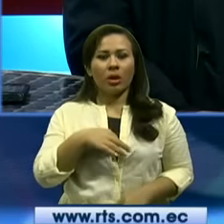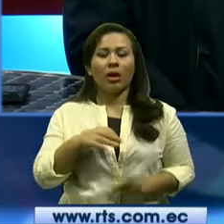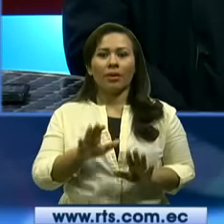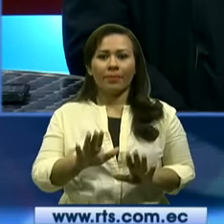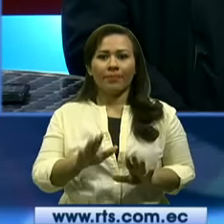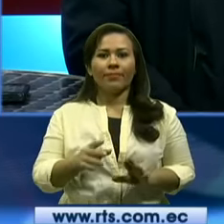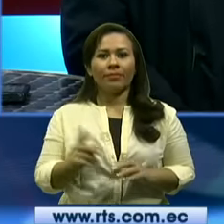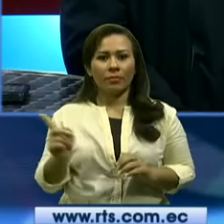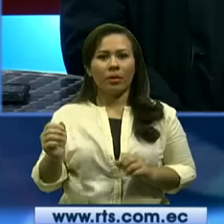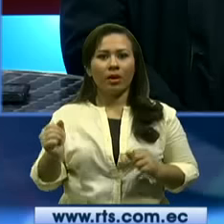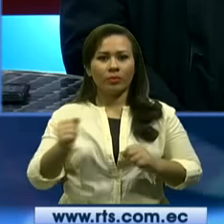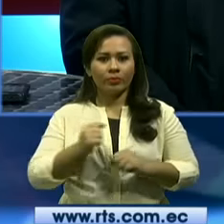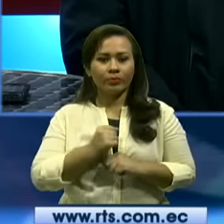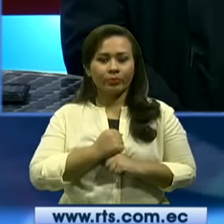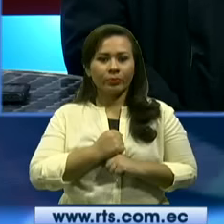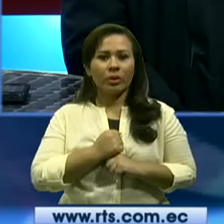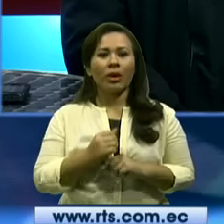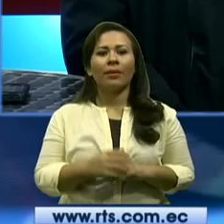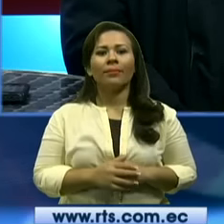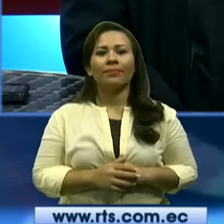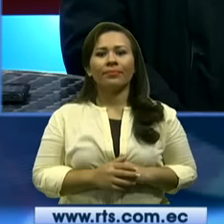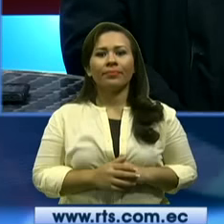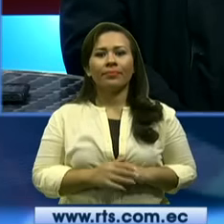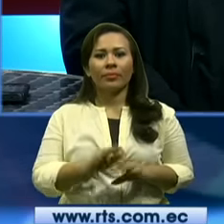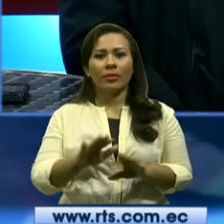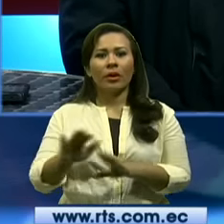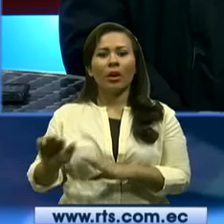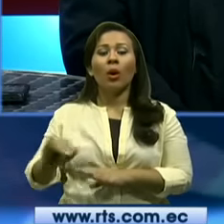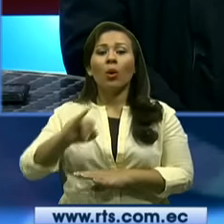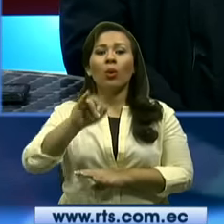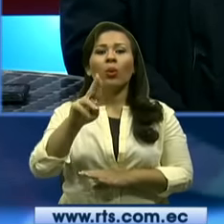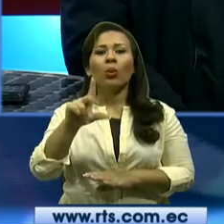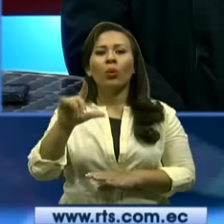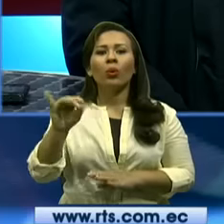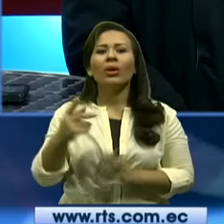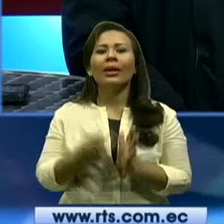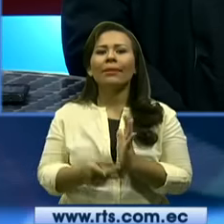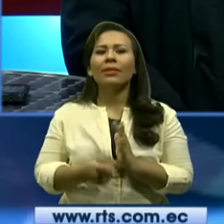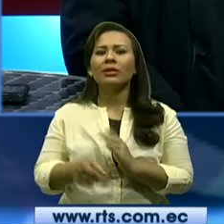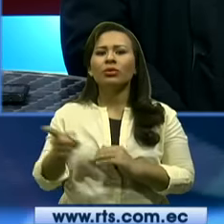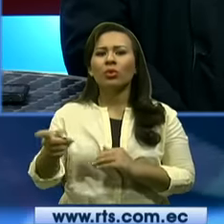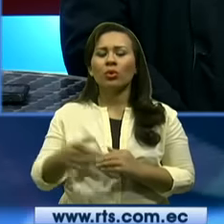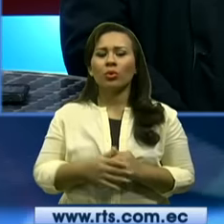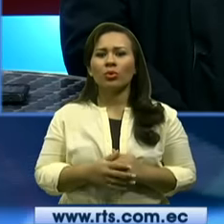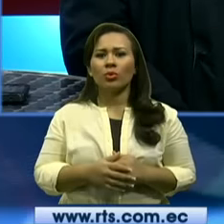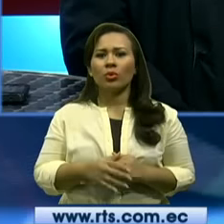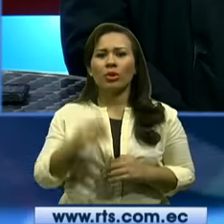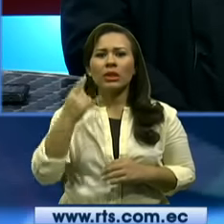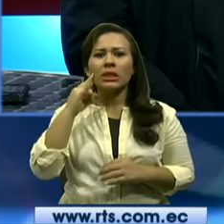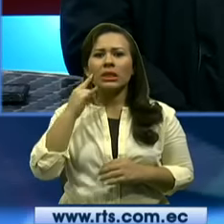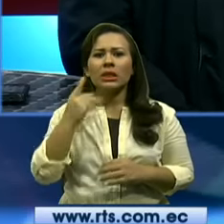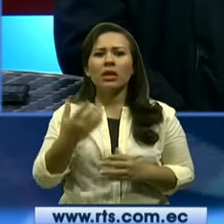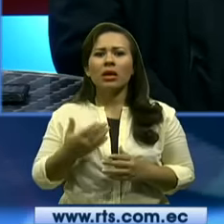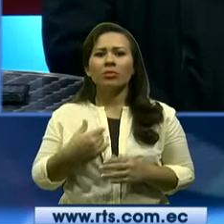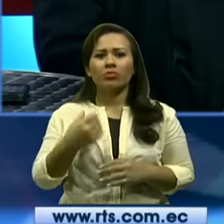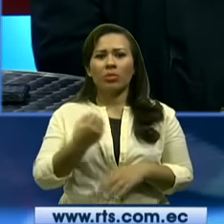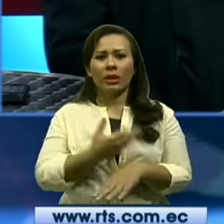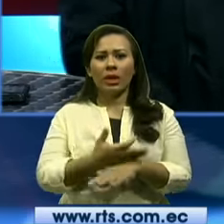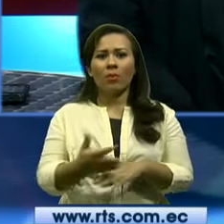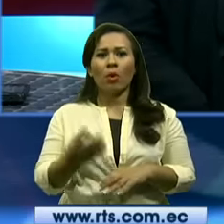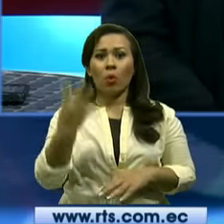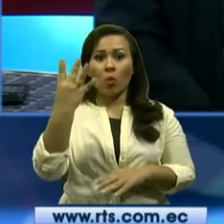por eso está con una chupa de canal y comiendo con ella. Julio, buenas noches. ¿Qué pasó con sus niñas o desde cuándo no las ve? Ya tengo